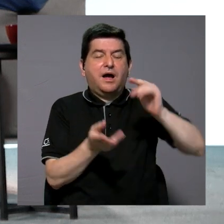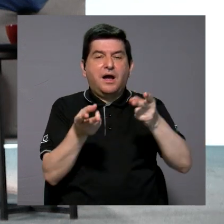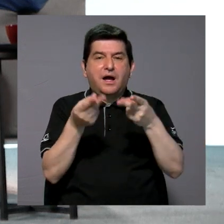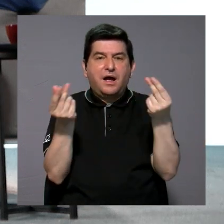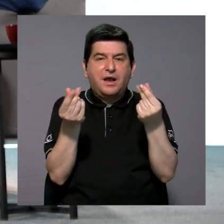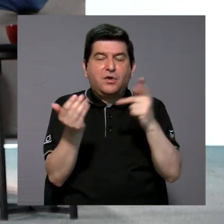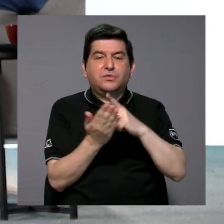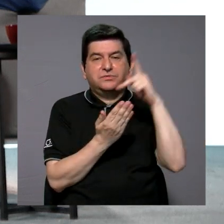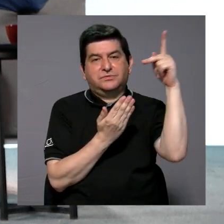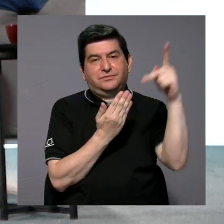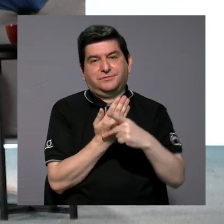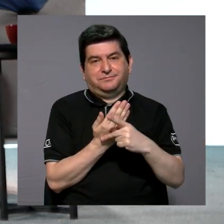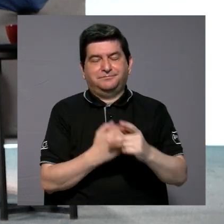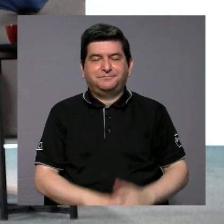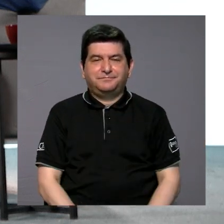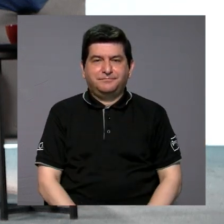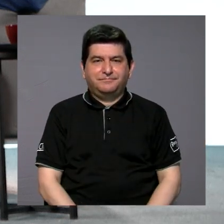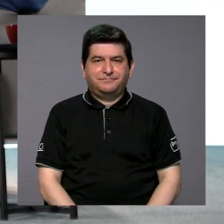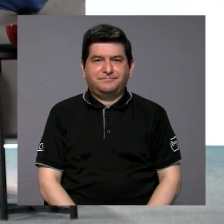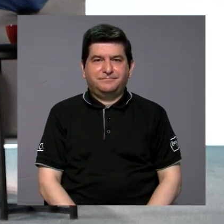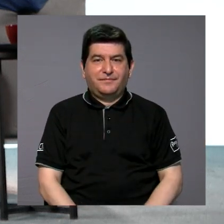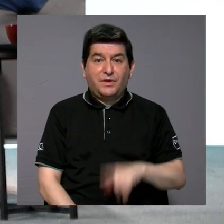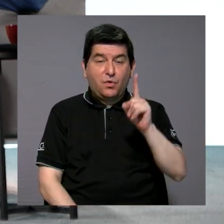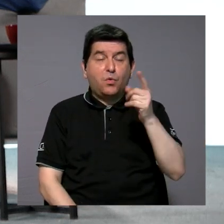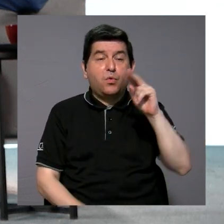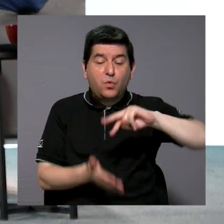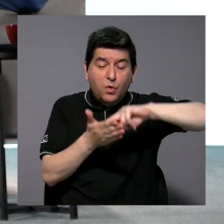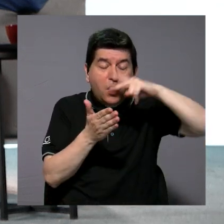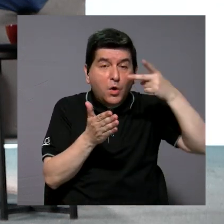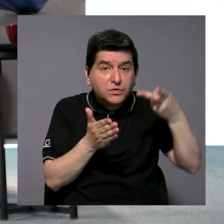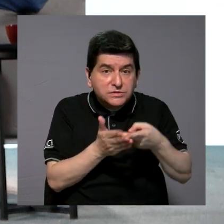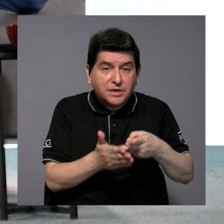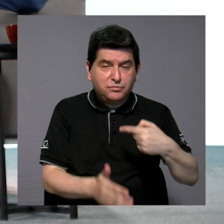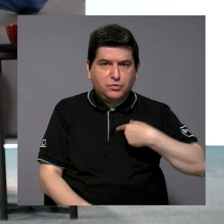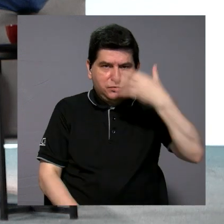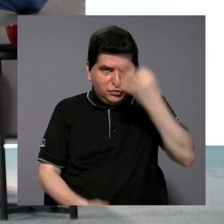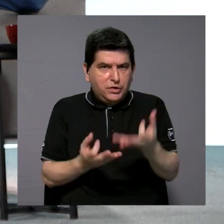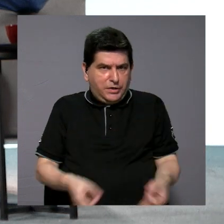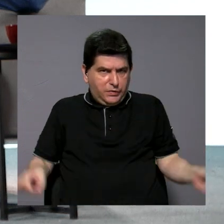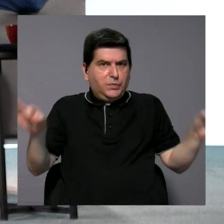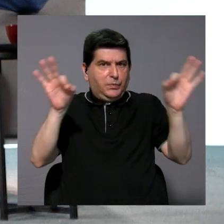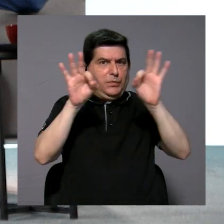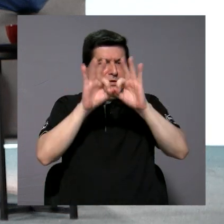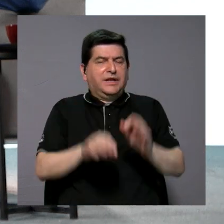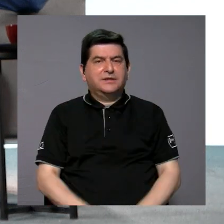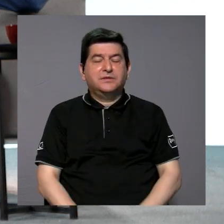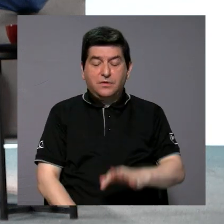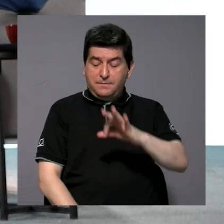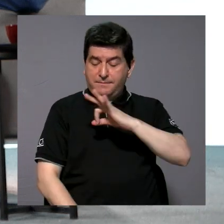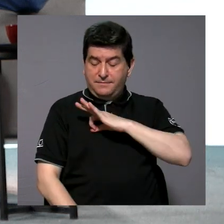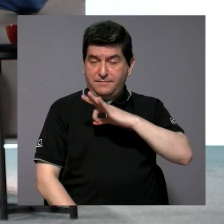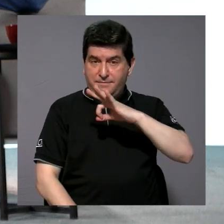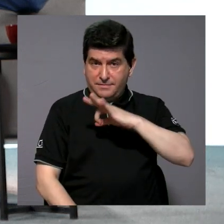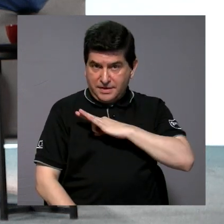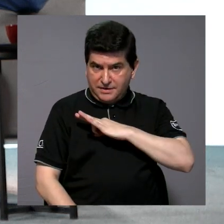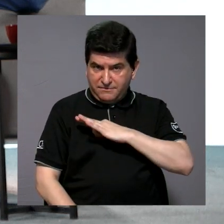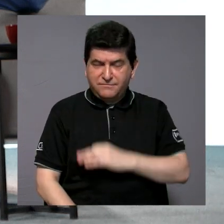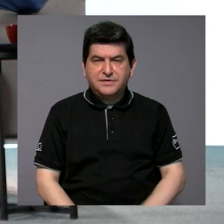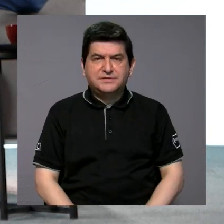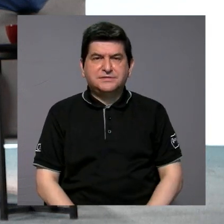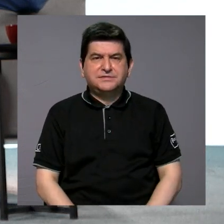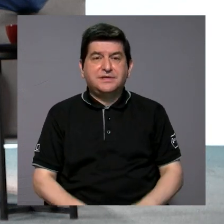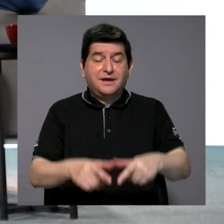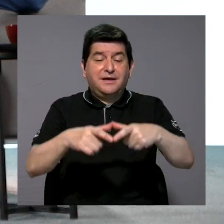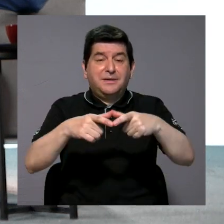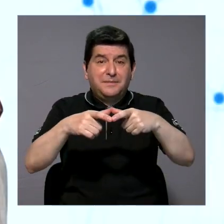del programa. Y uno de los conceptos, digamos, que para mí son muy importantes es que el beneficio llegue la mayor